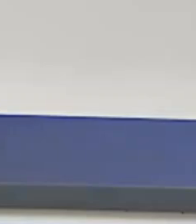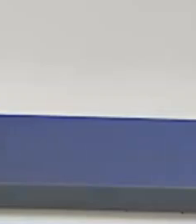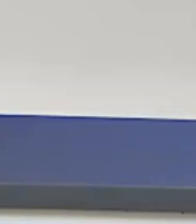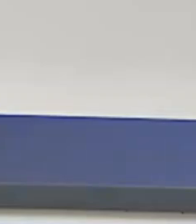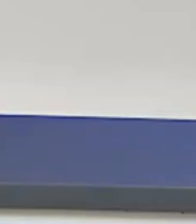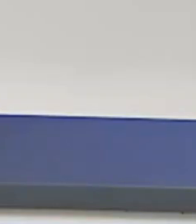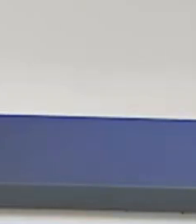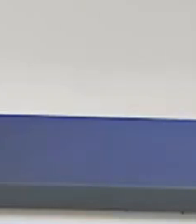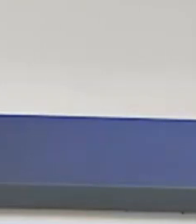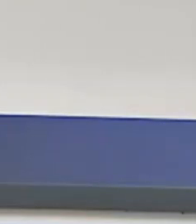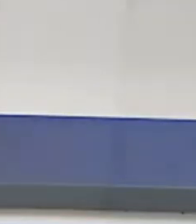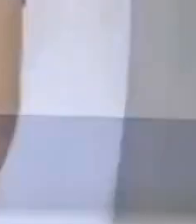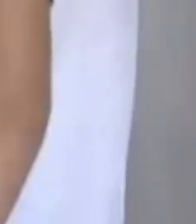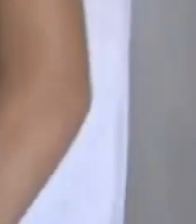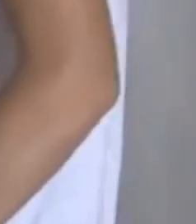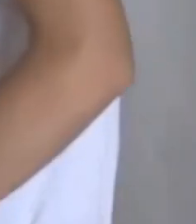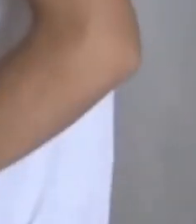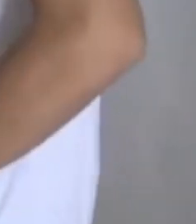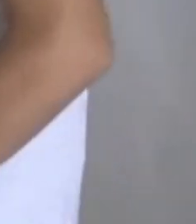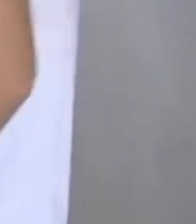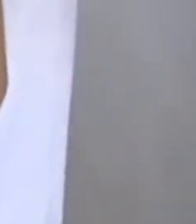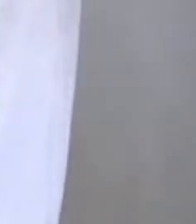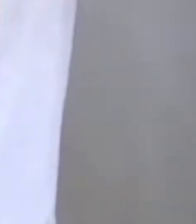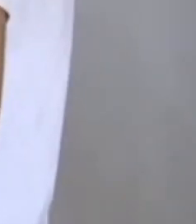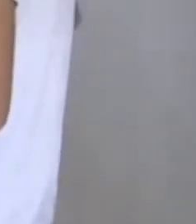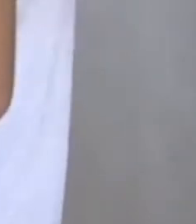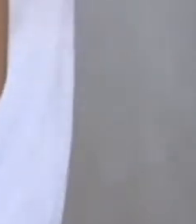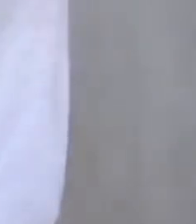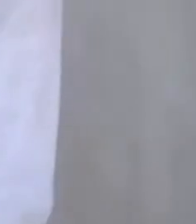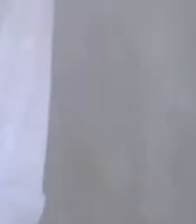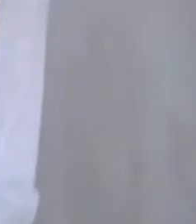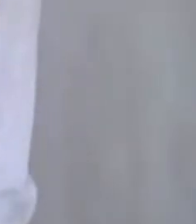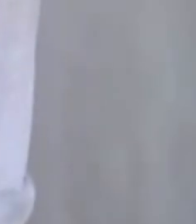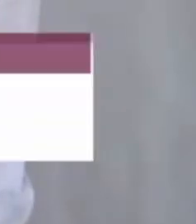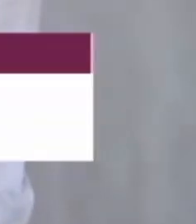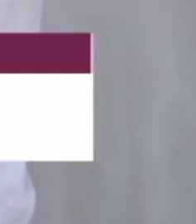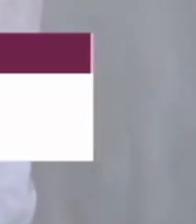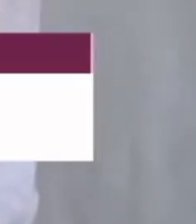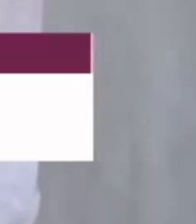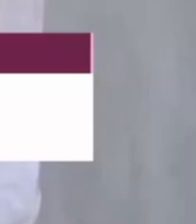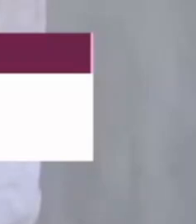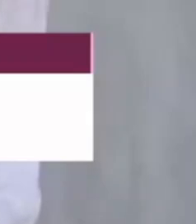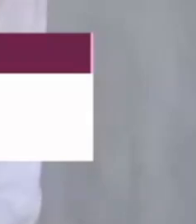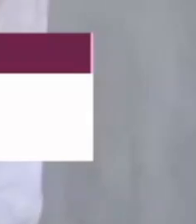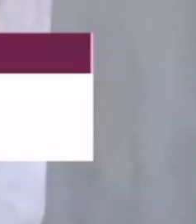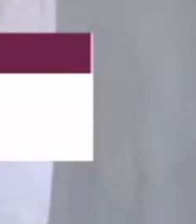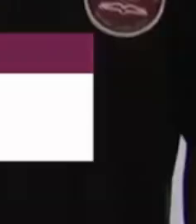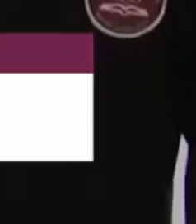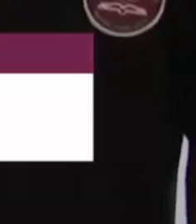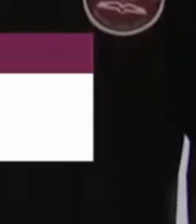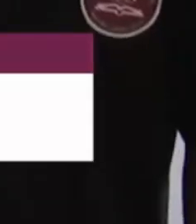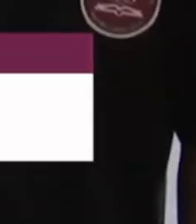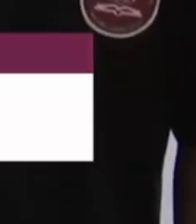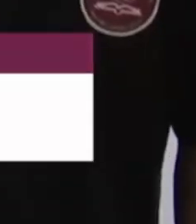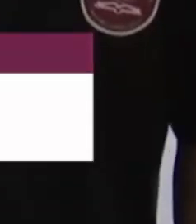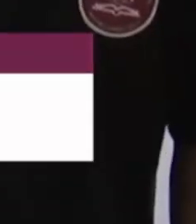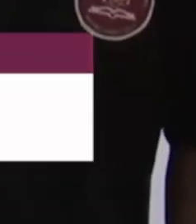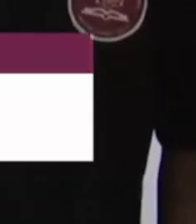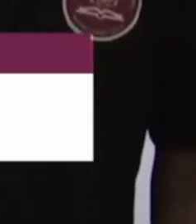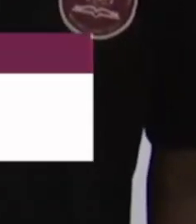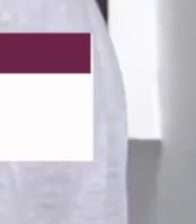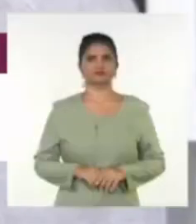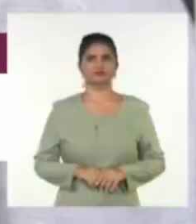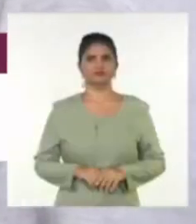para esta competencia. Será esta la primera vez que Marcos, Ernesto y Roy representen a Cuba en